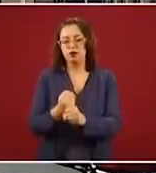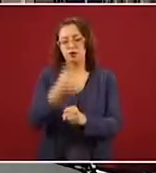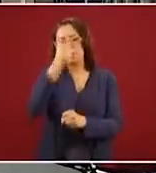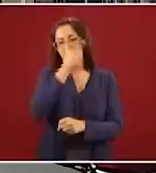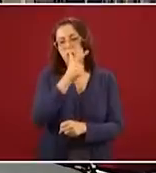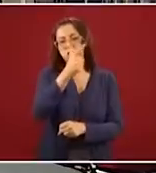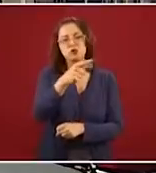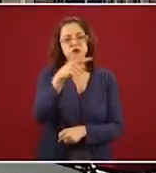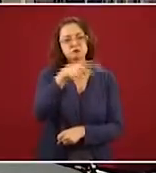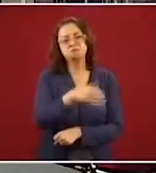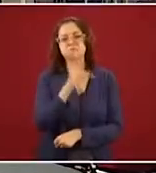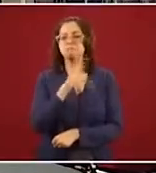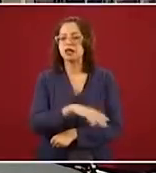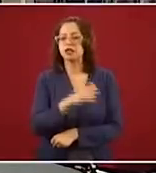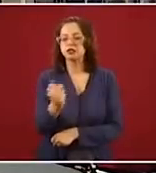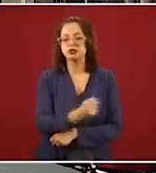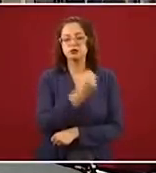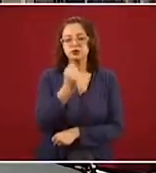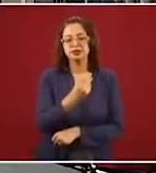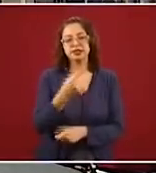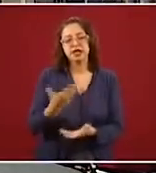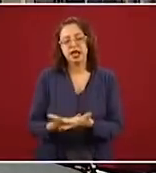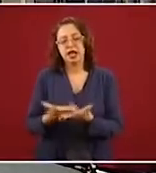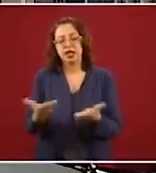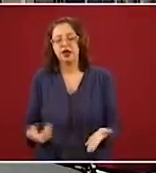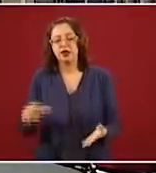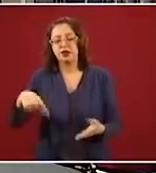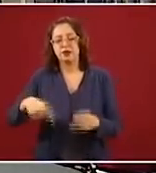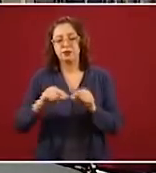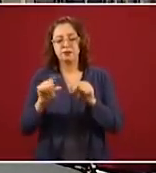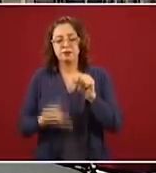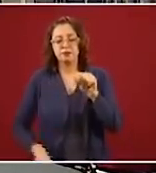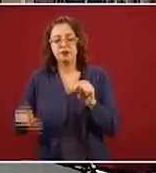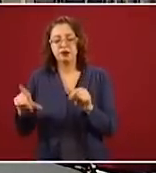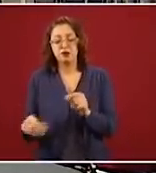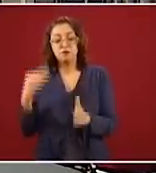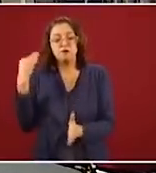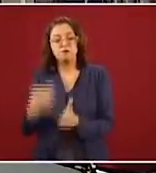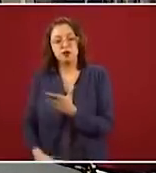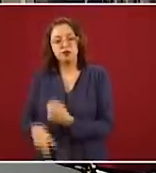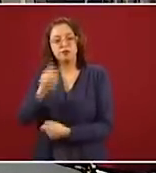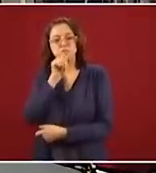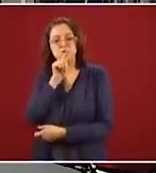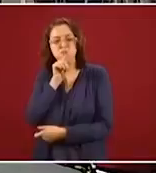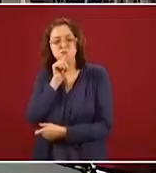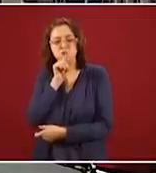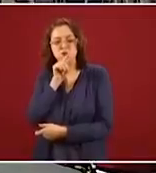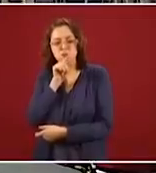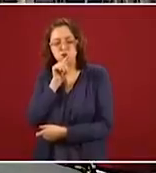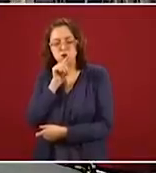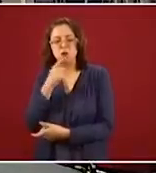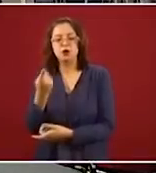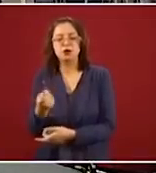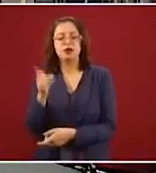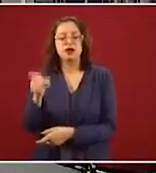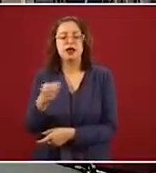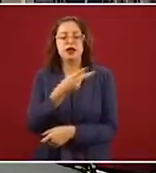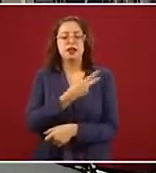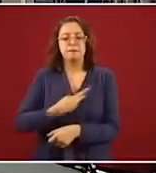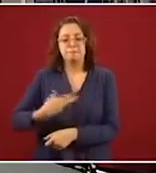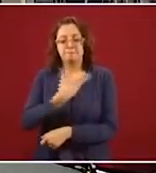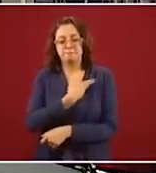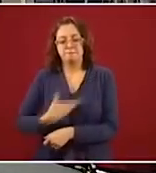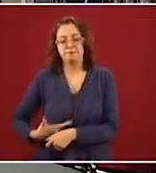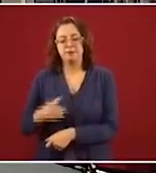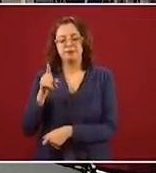el nuevo año lunar. Y México está con esa carencia. Lo confiesa incluso el vicepresidente de